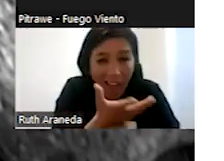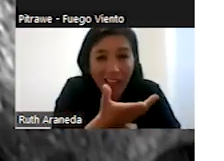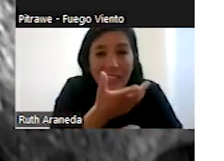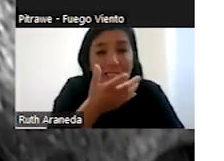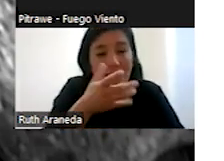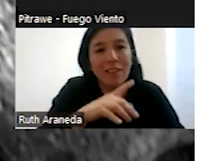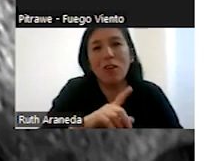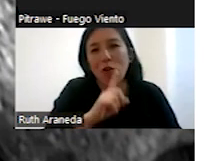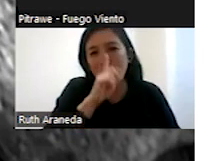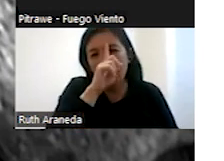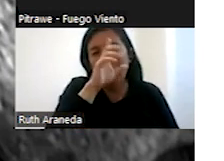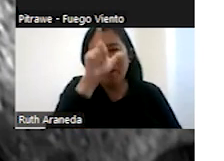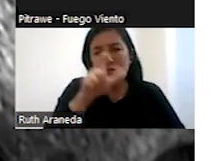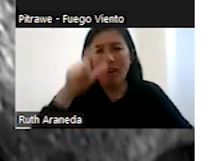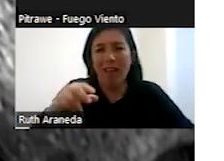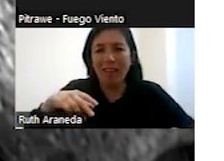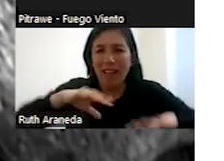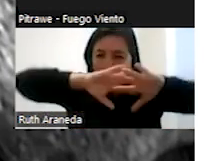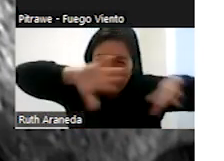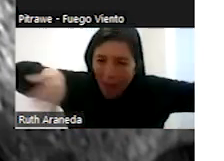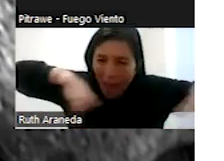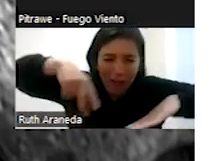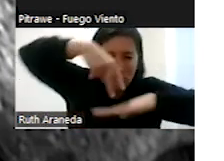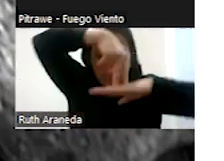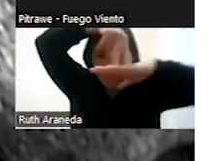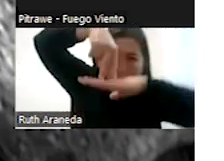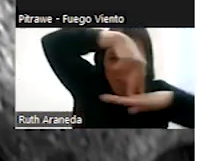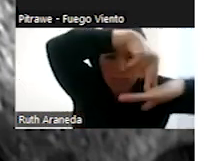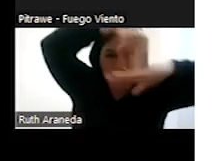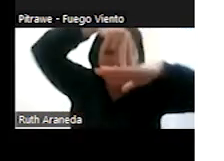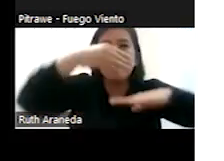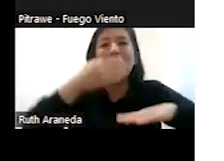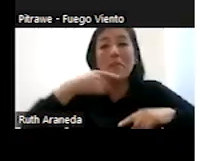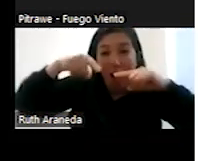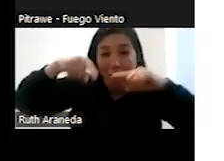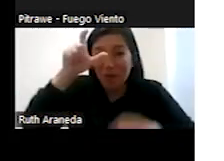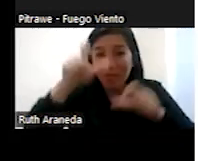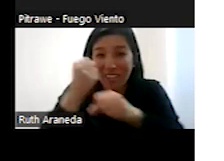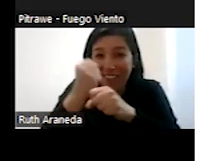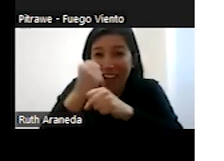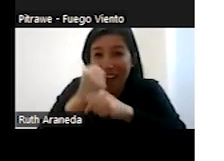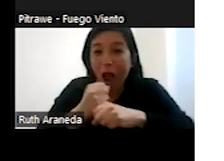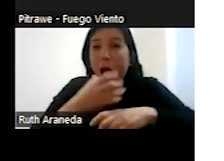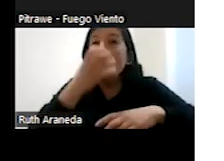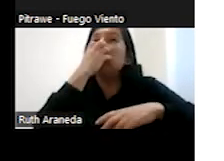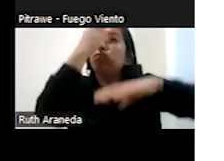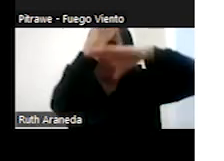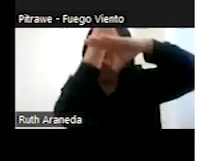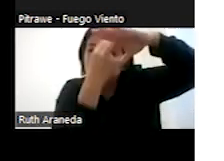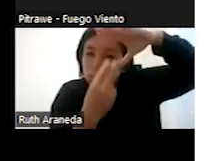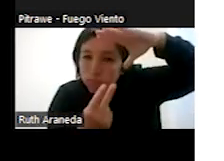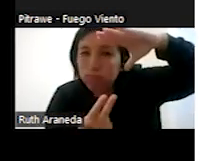también está presente en los buzos actuales. el uso de la